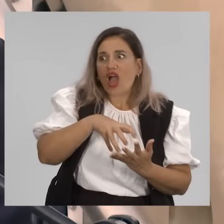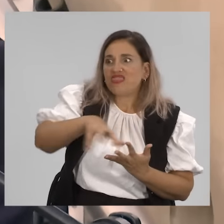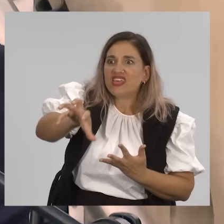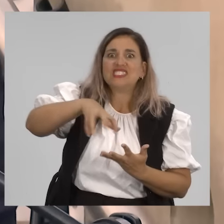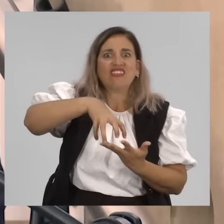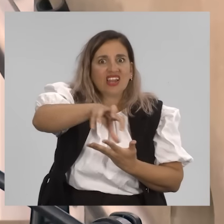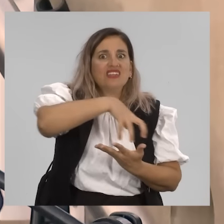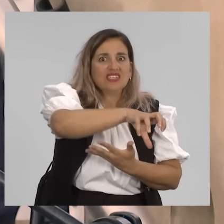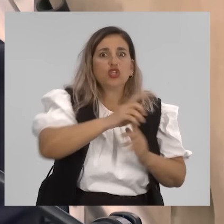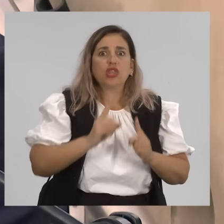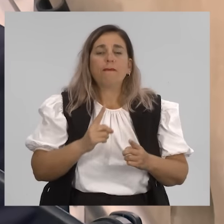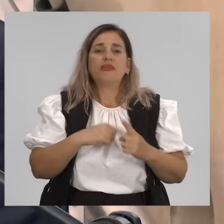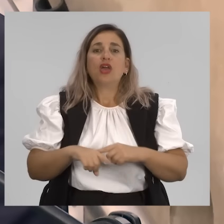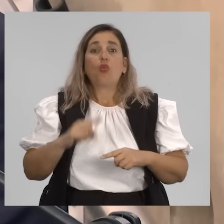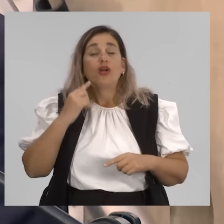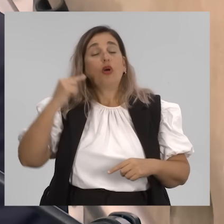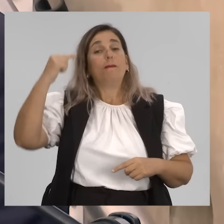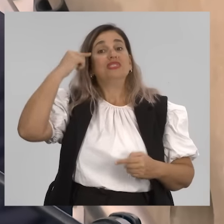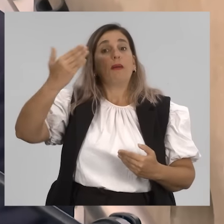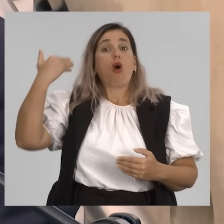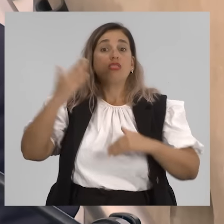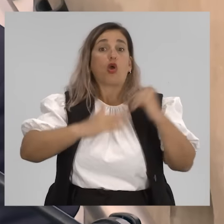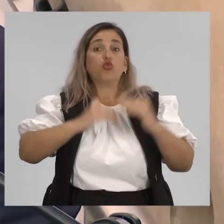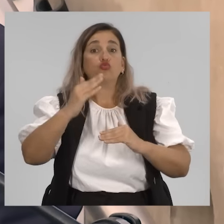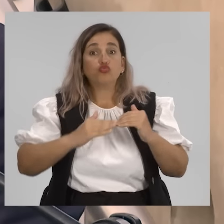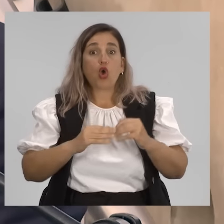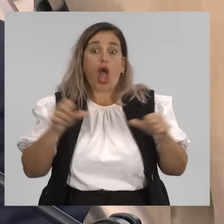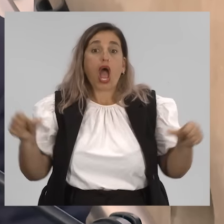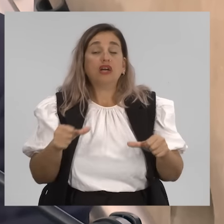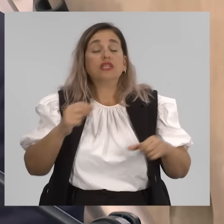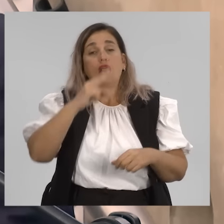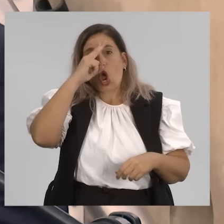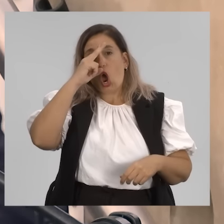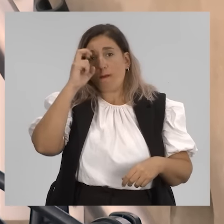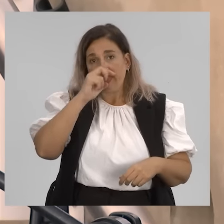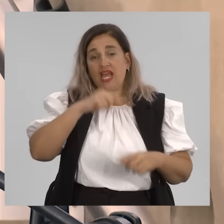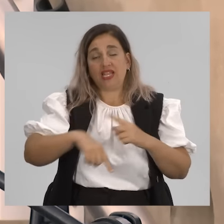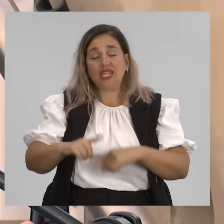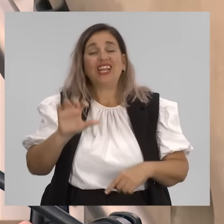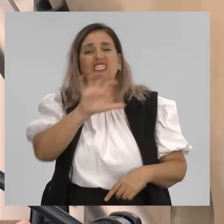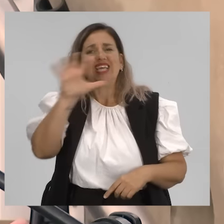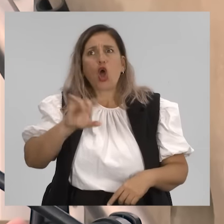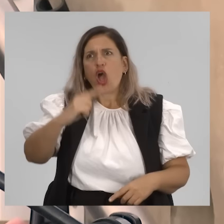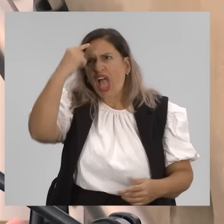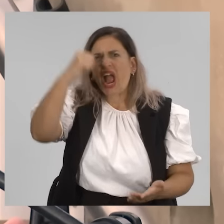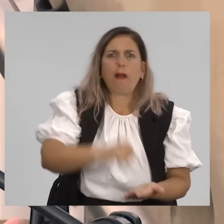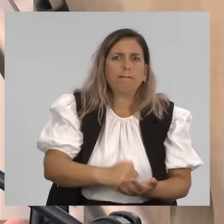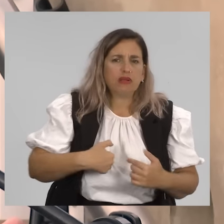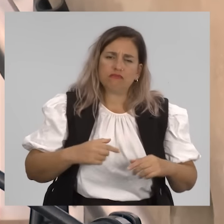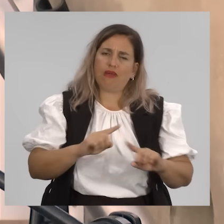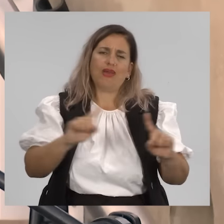Cuando se decidió construir el Hospital del Cerro, no fue un capricho.